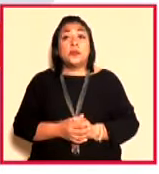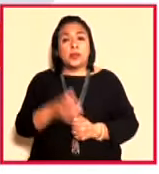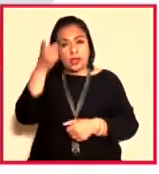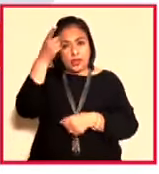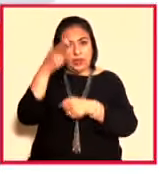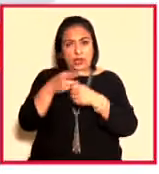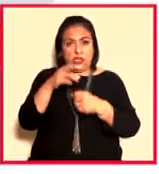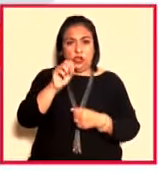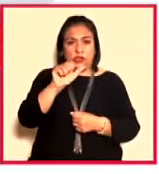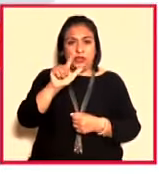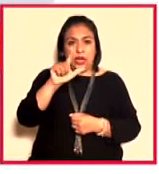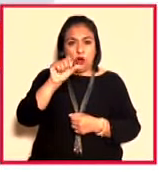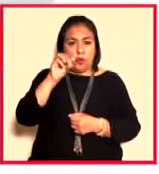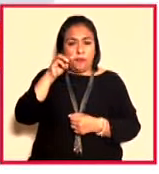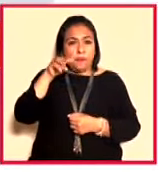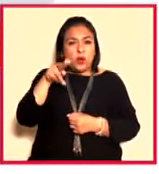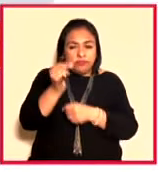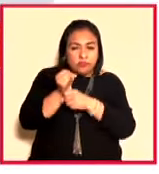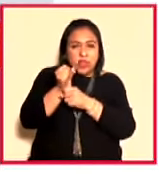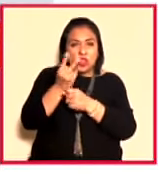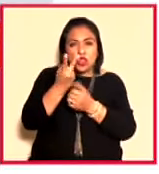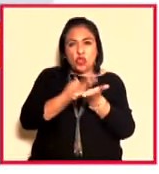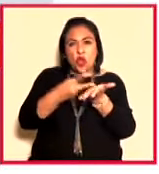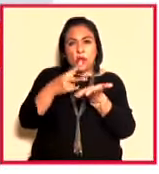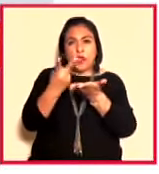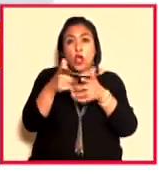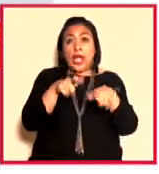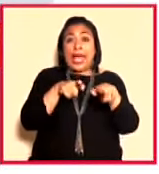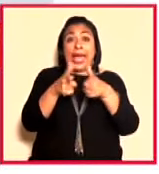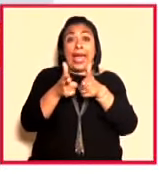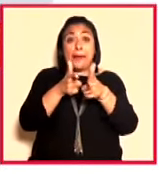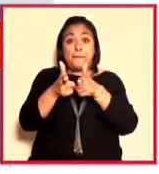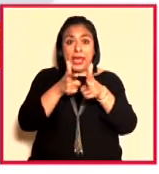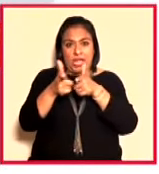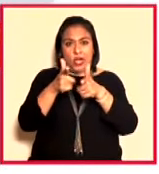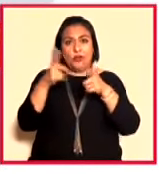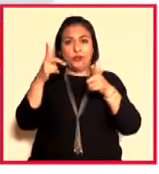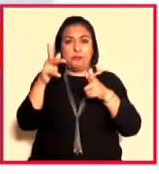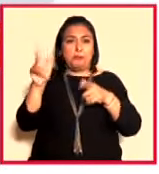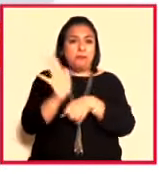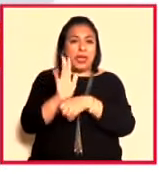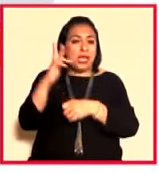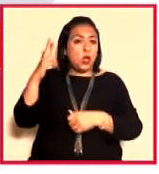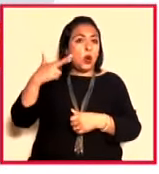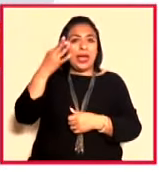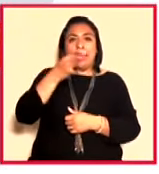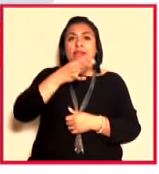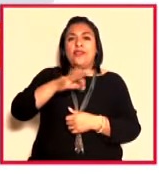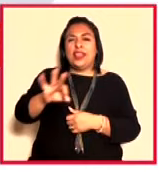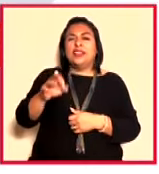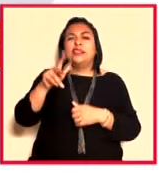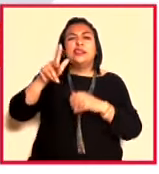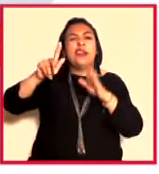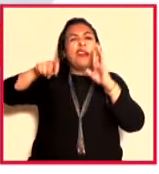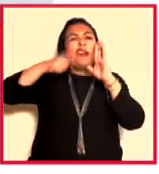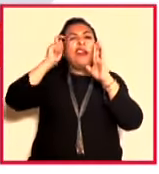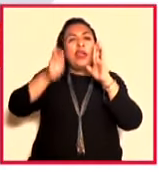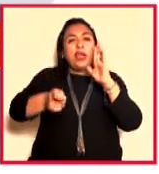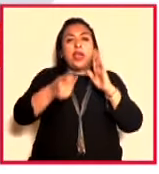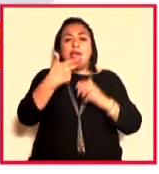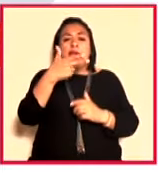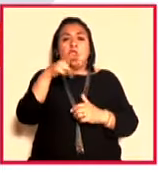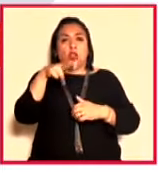Salomón Askenazi explora la dualidad de dos hermanos gemelos con la película El Rey de la Fiesta. El filme gira en torno a Héctor, arquitecto de